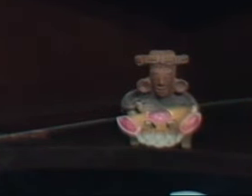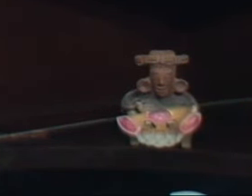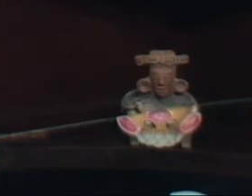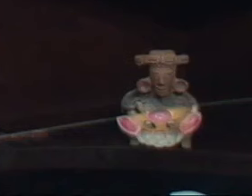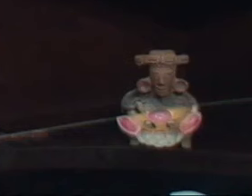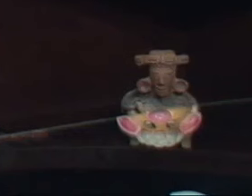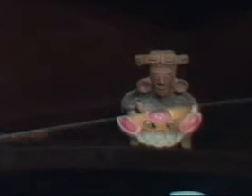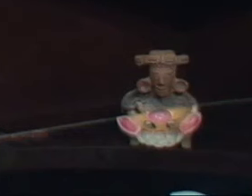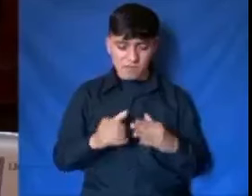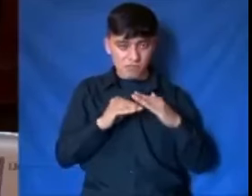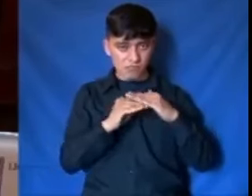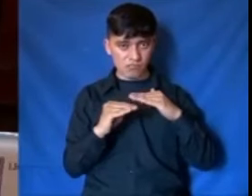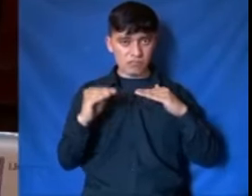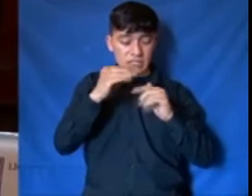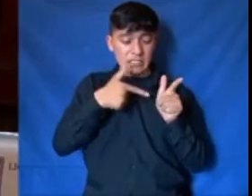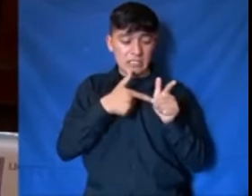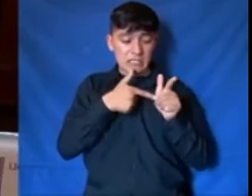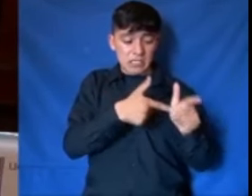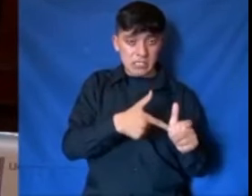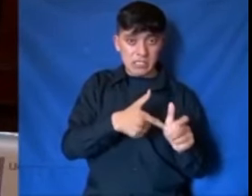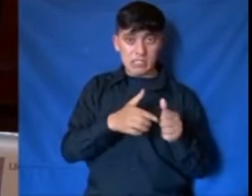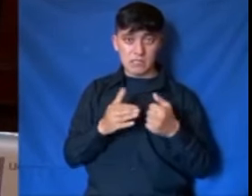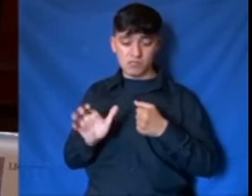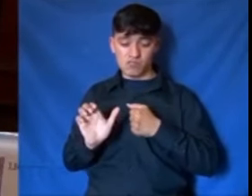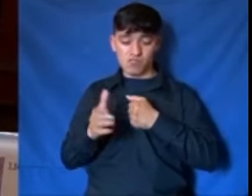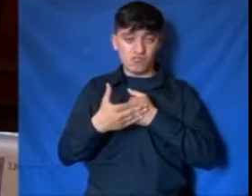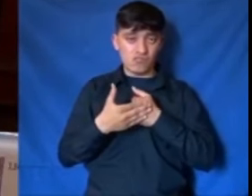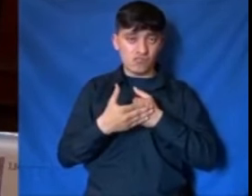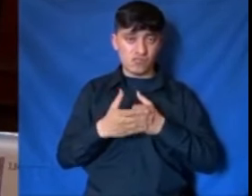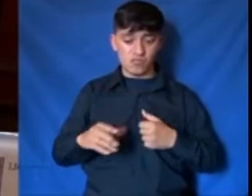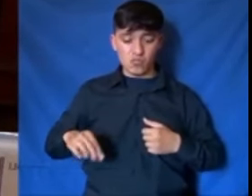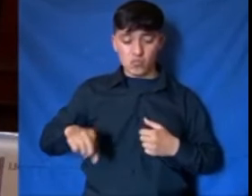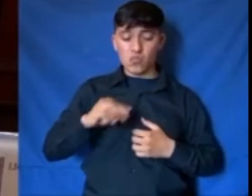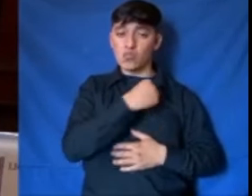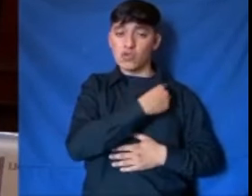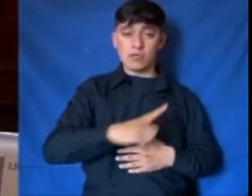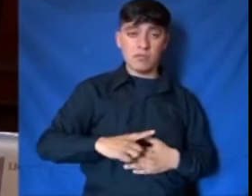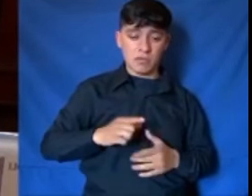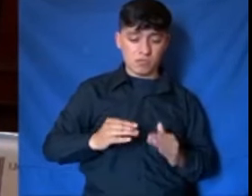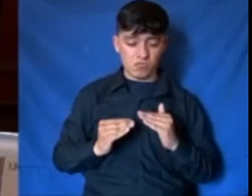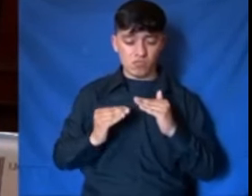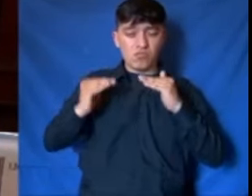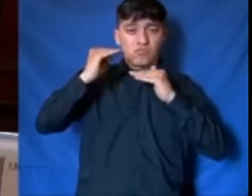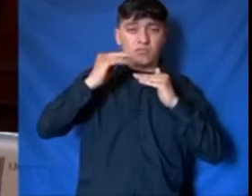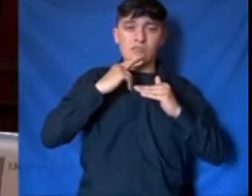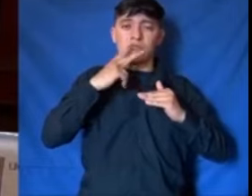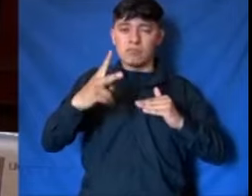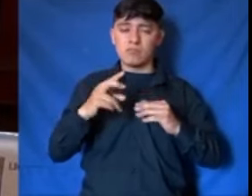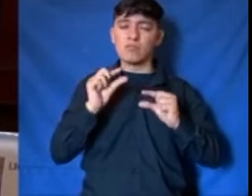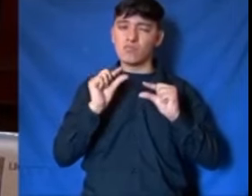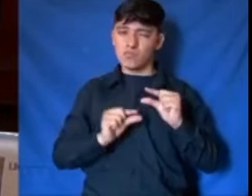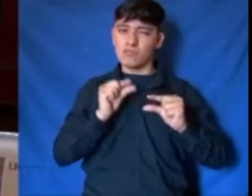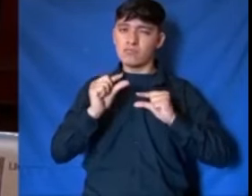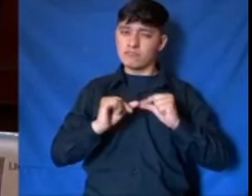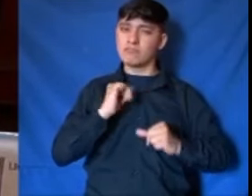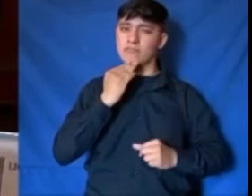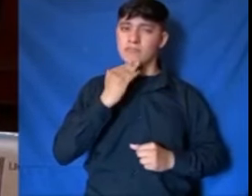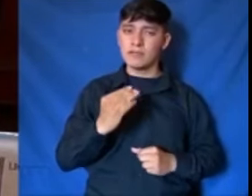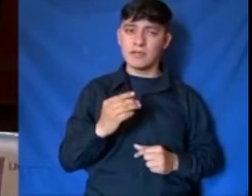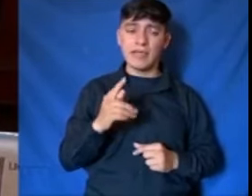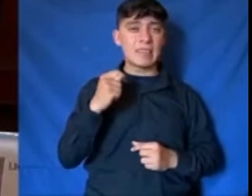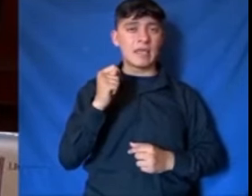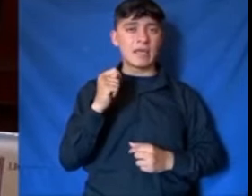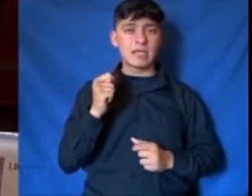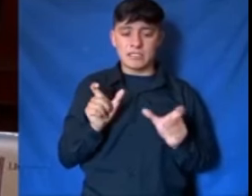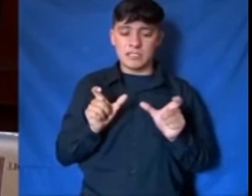municipio de Morelia. Apoyamos la coordinación plena con los otros dos niveles de gobierno en tareas de seguridad,